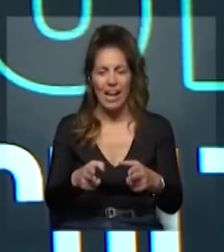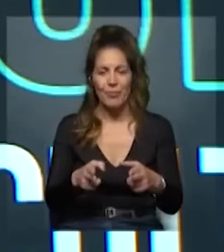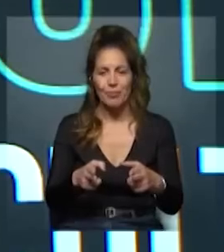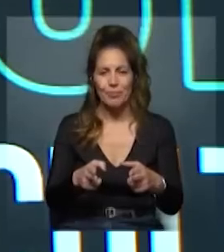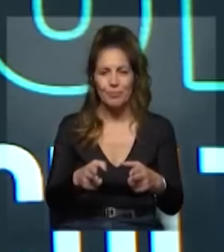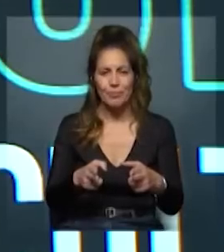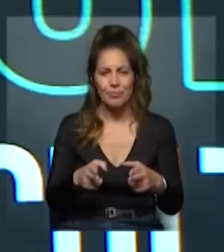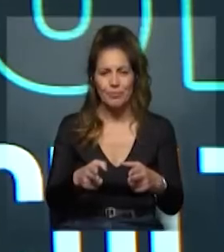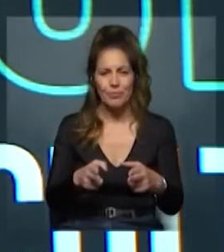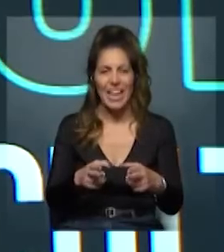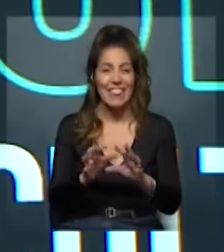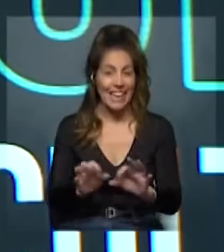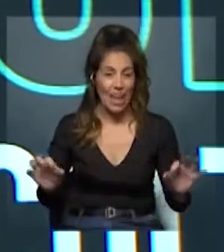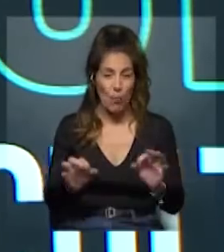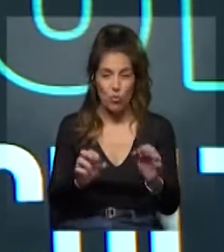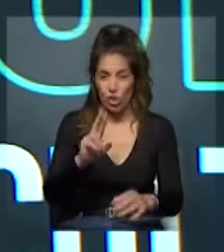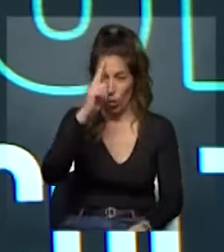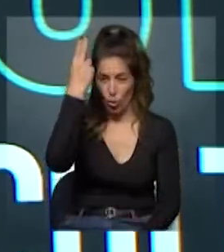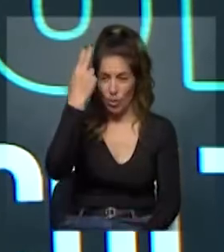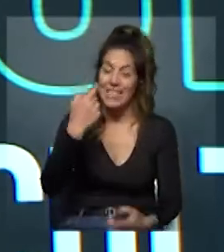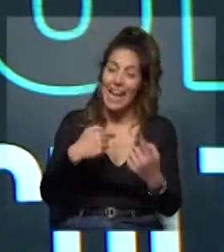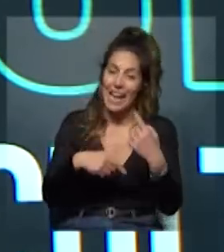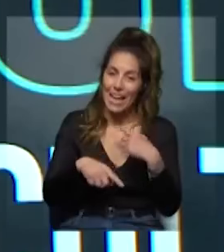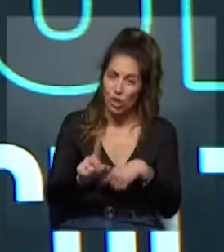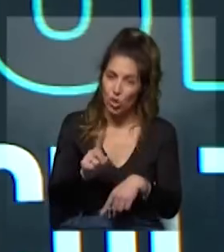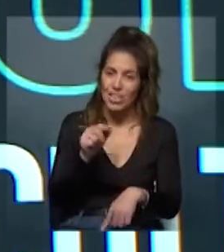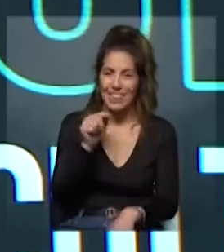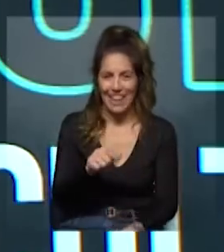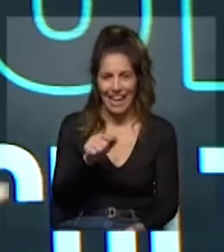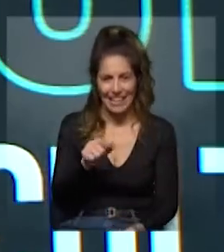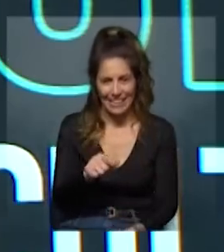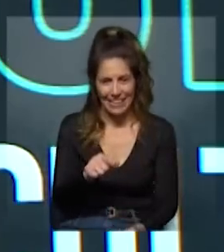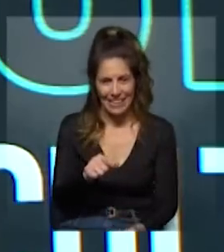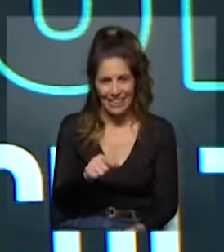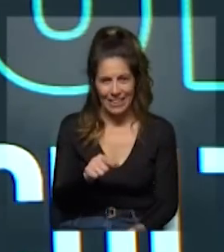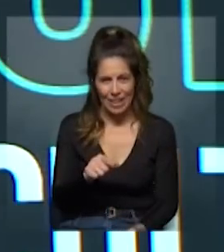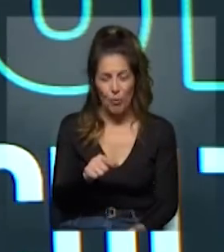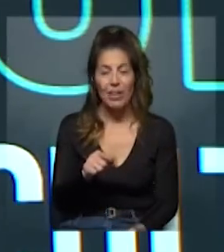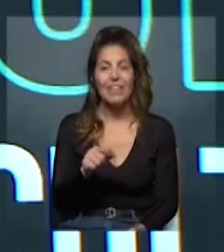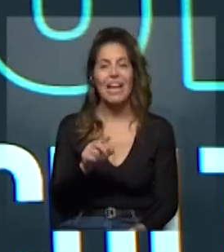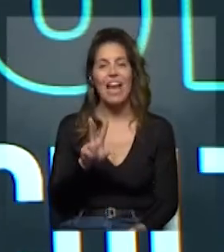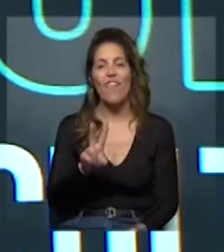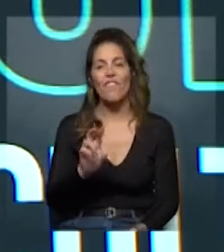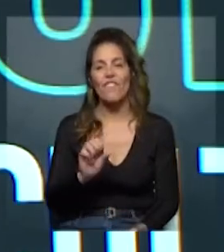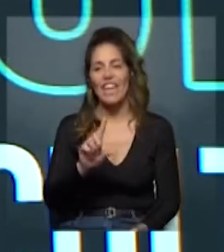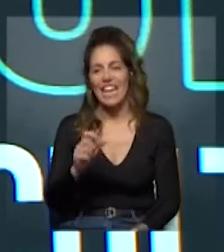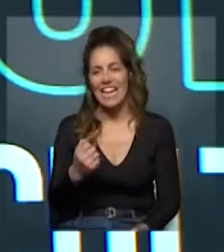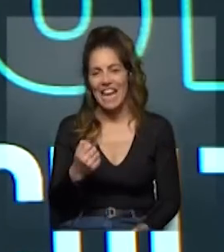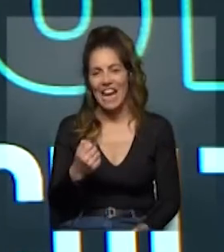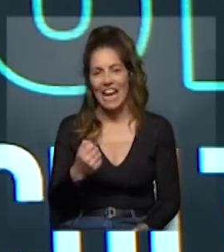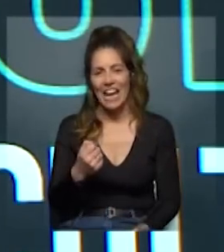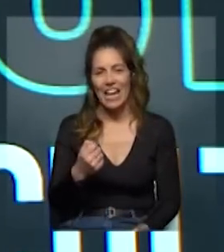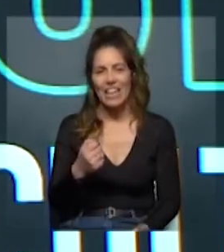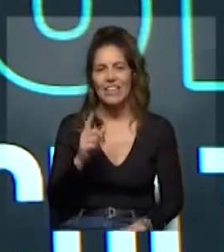de de la música uruguaya entonces de ahí porque está el descarado de la vela puerca este nos vamos con